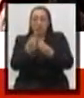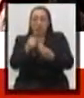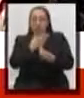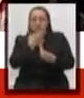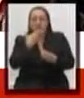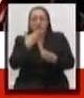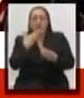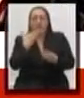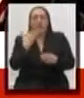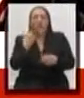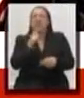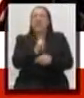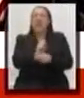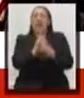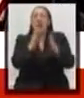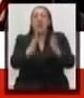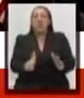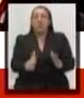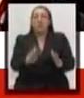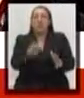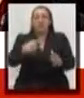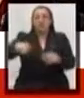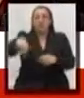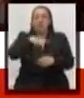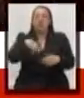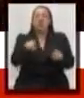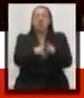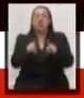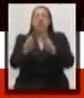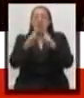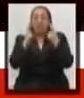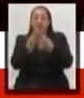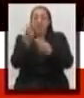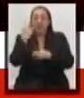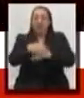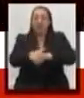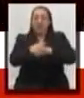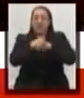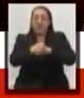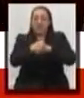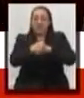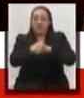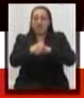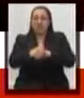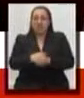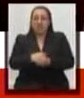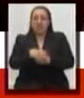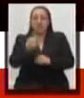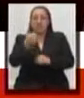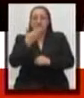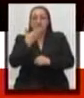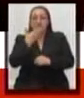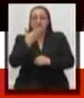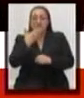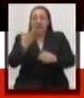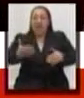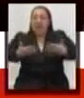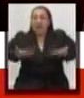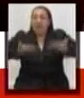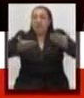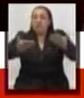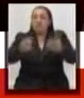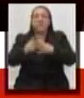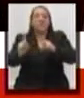mejores estudiantes. También nos reunimos para felicitar a quienes animan y